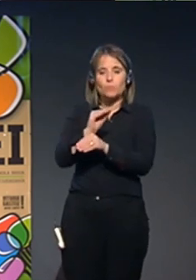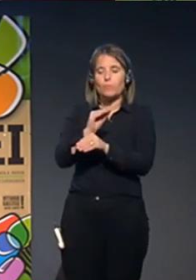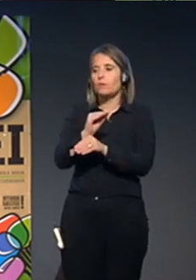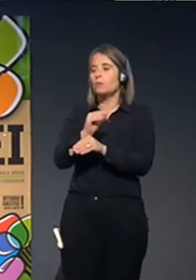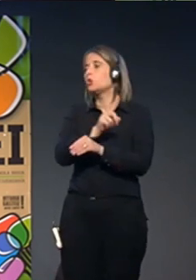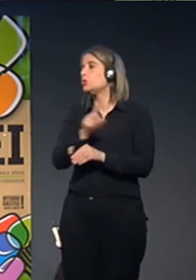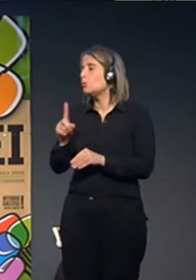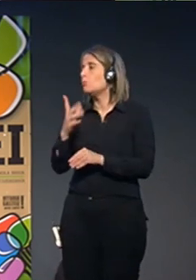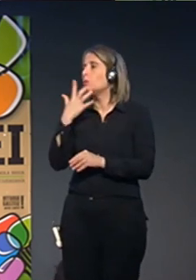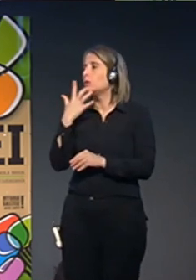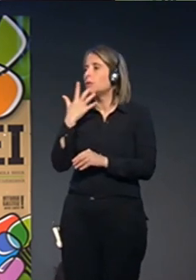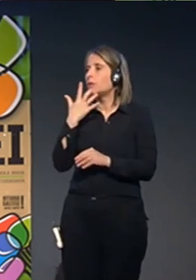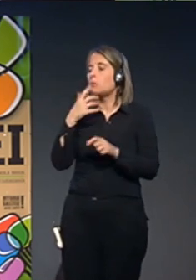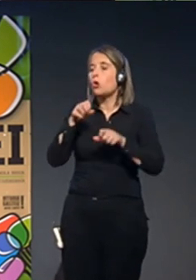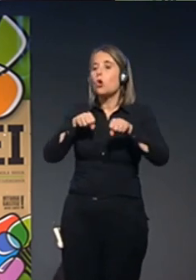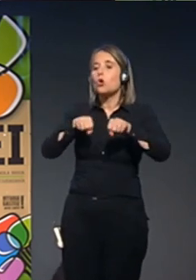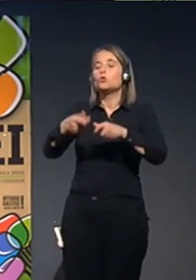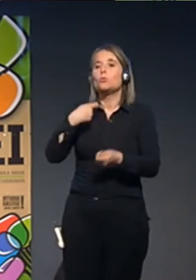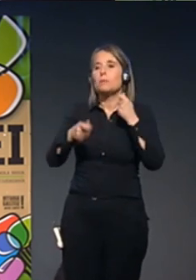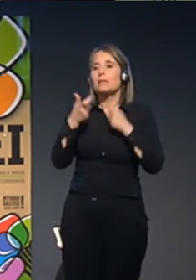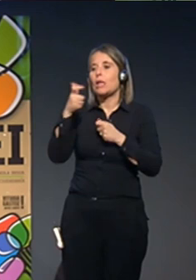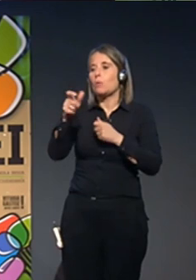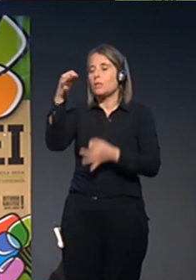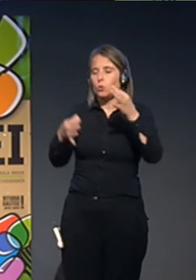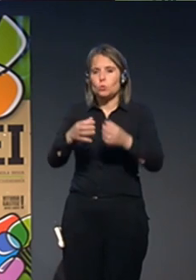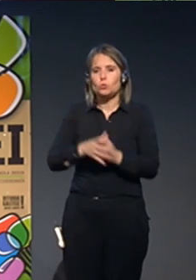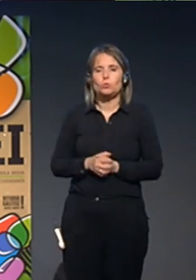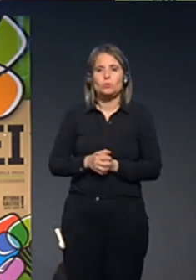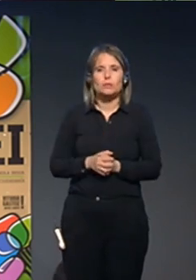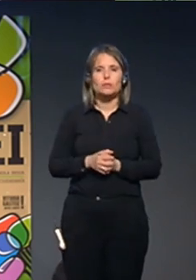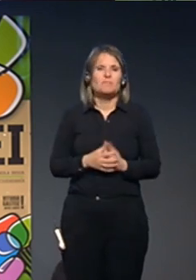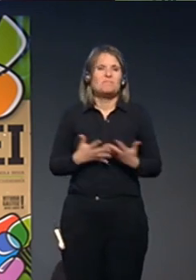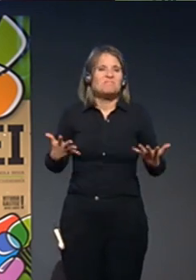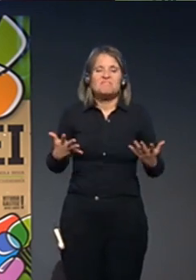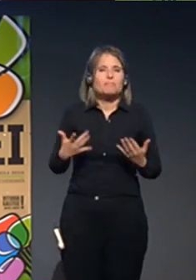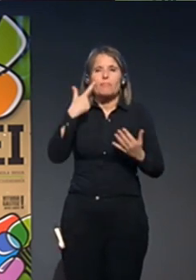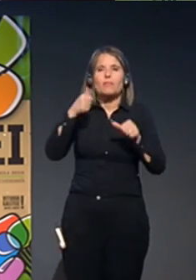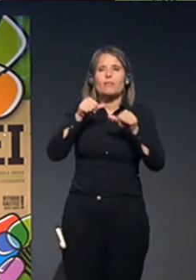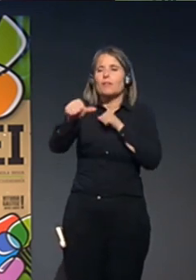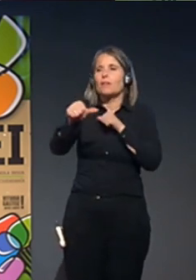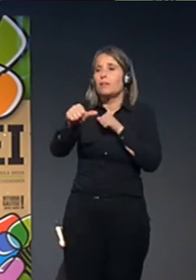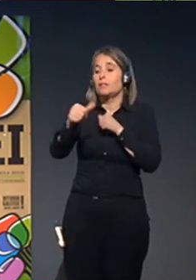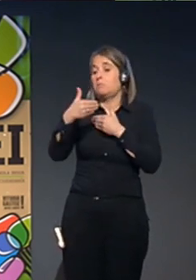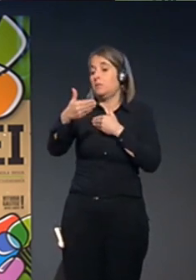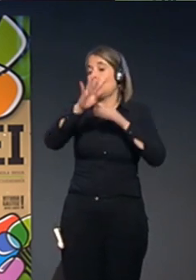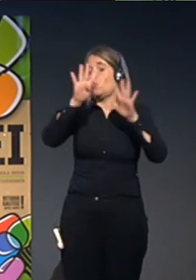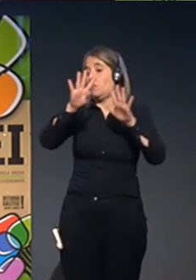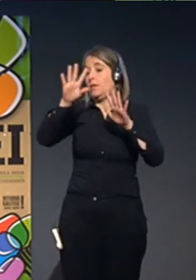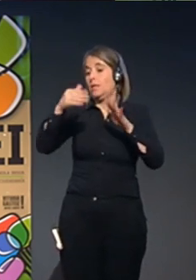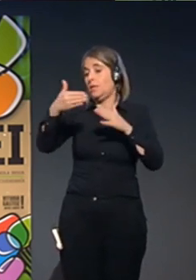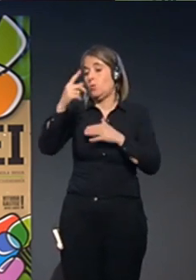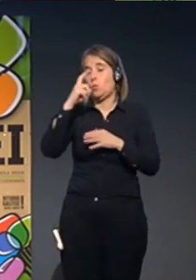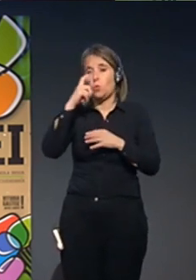vez de hacer que los supermercados paguen precios justos Entonces qué crees que va a pasar tras el 9j ahora que vienen las